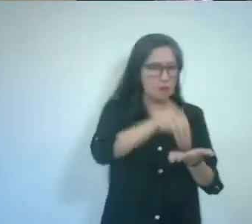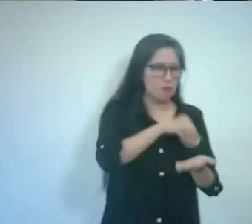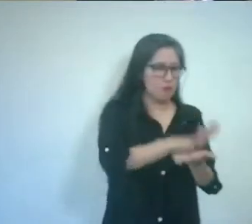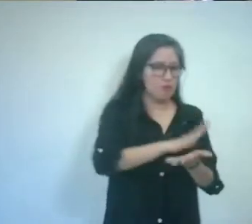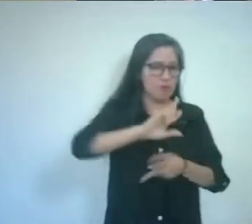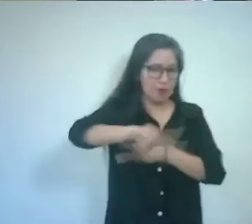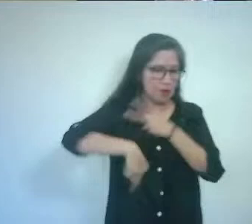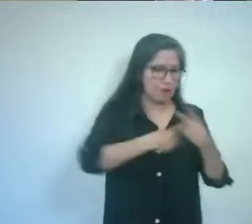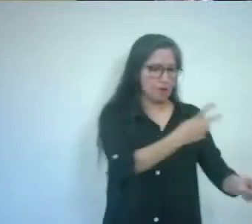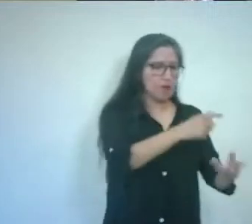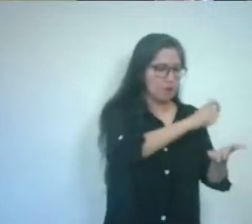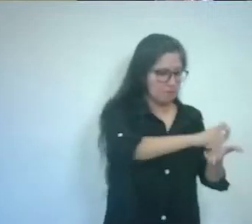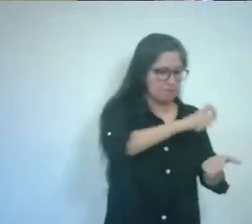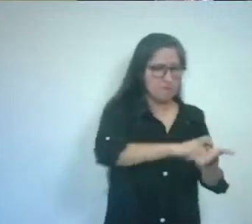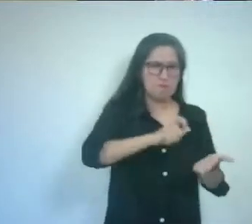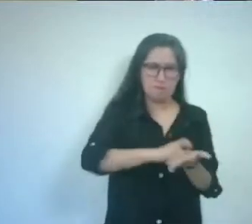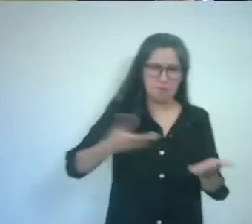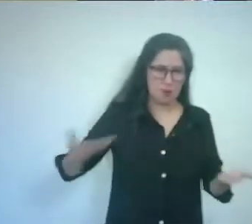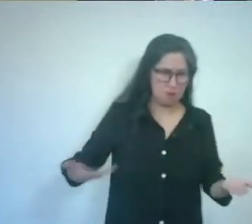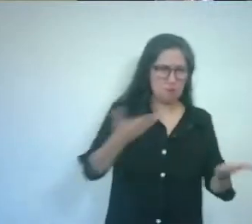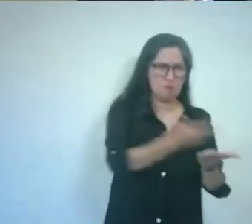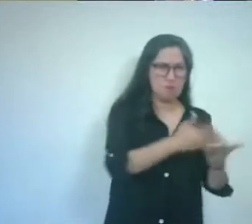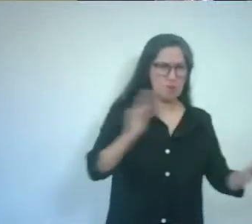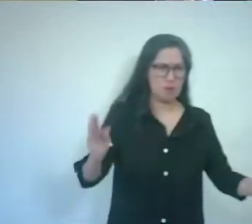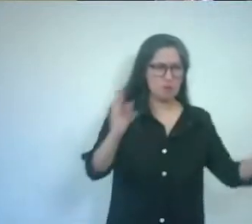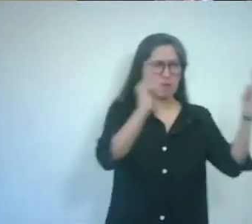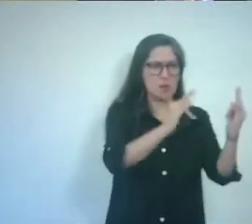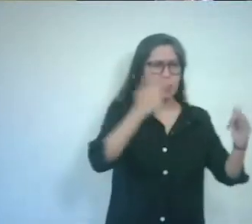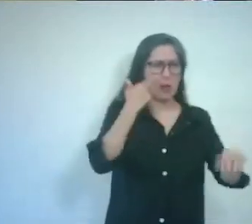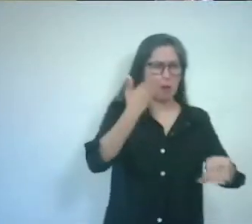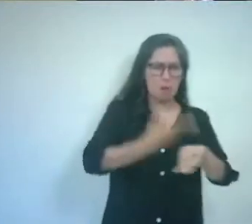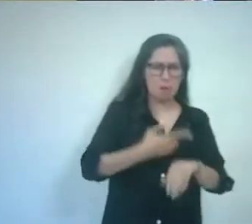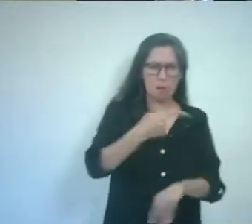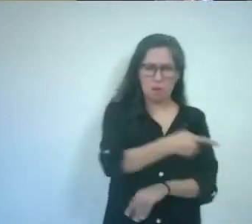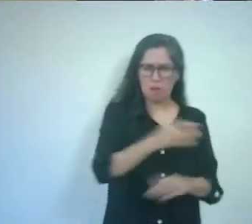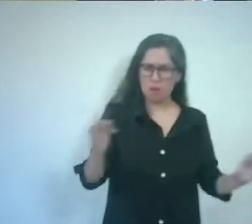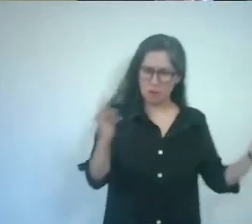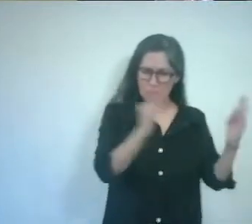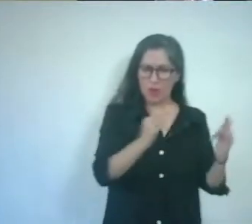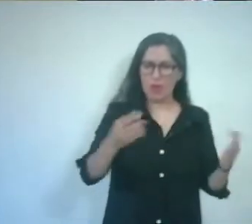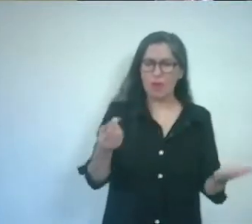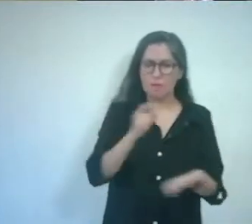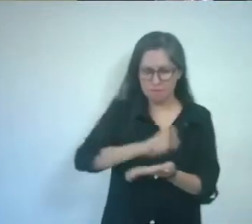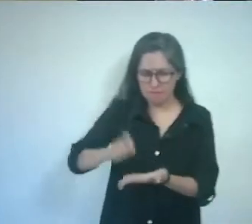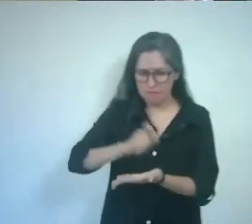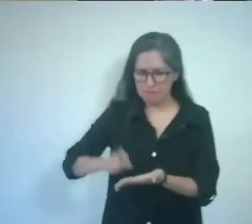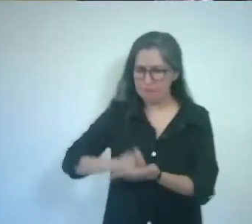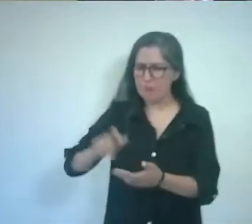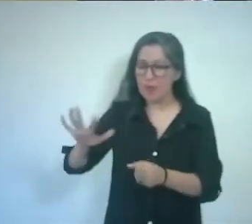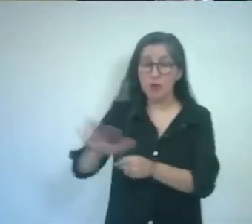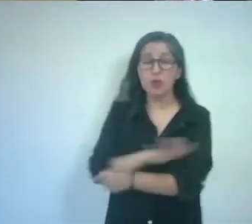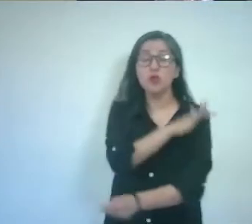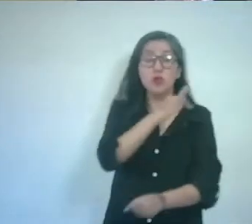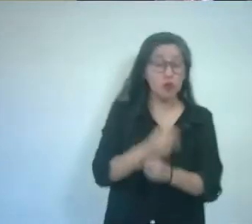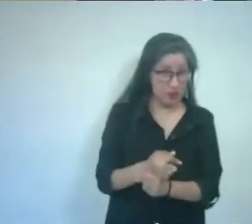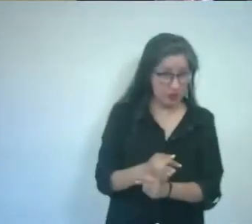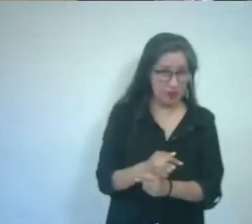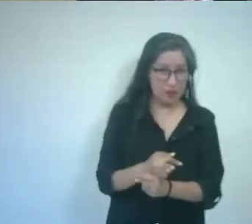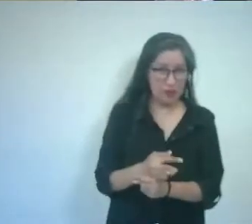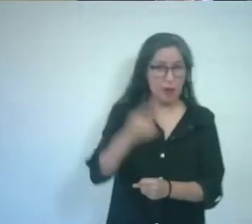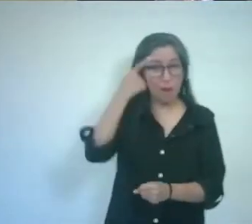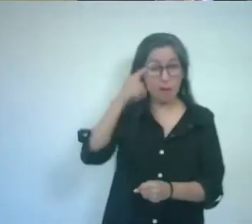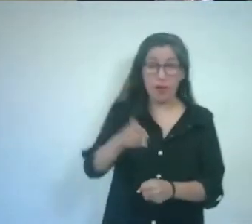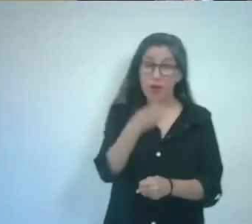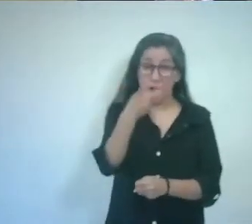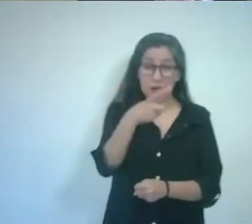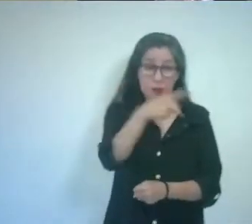puntuales y concretas presentadas ante la autoridad competente, con los elementos de convicción necesarios y suficientes para que efectivamente